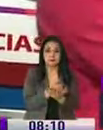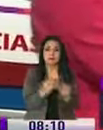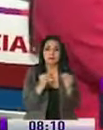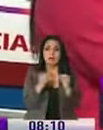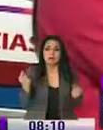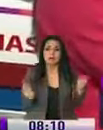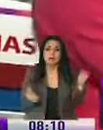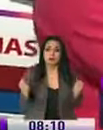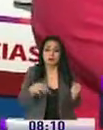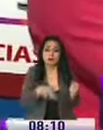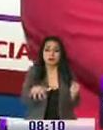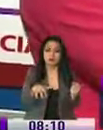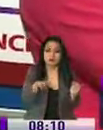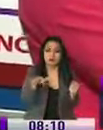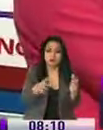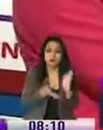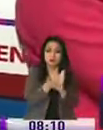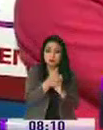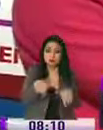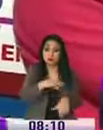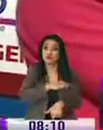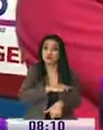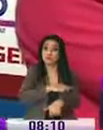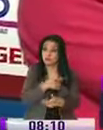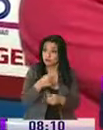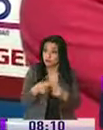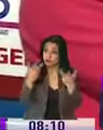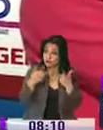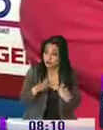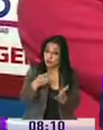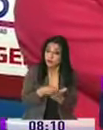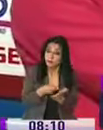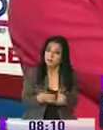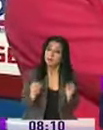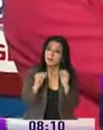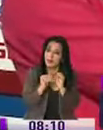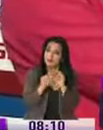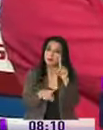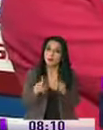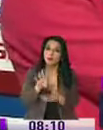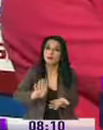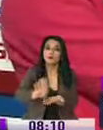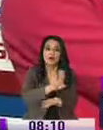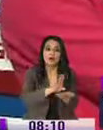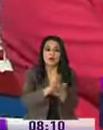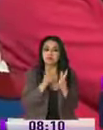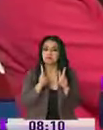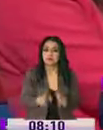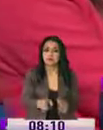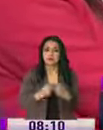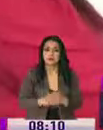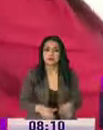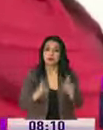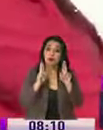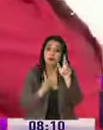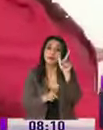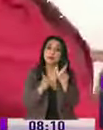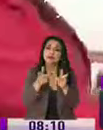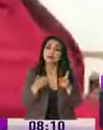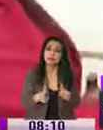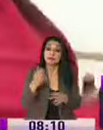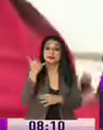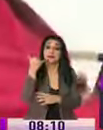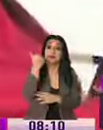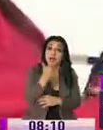que tenemos en el municipio, estamos laborando ya en varios sitios. Esperamos que la ciudadanía también nos llame